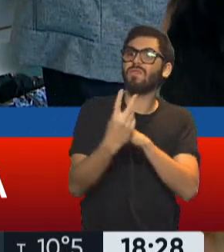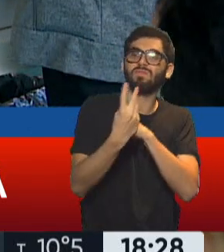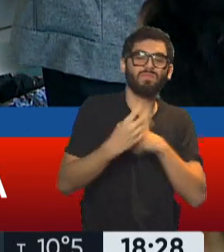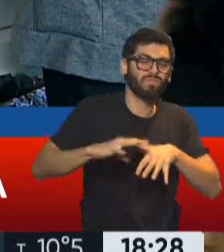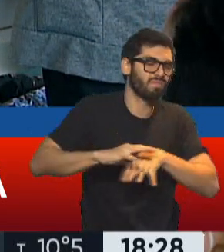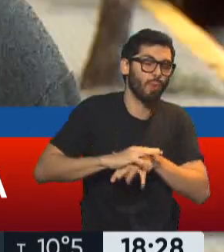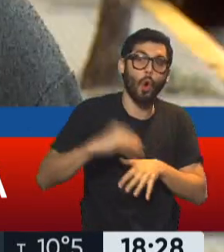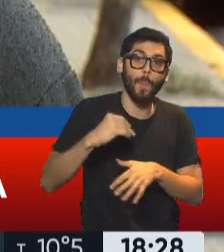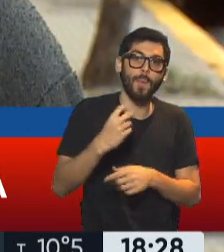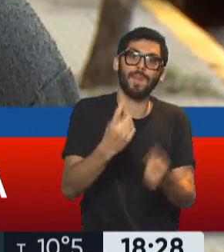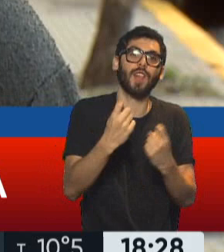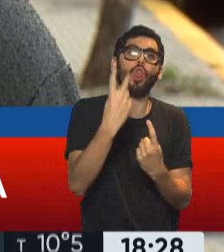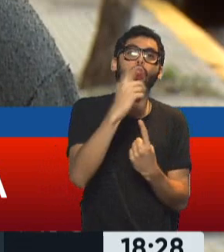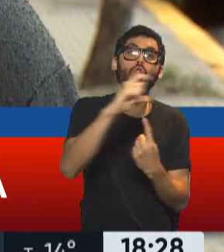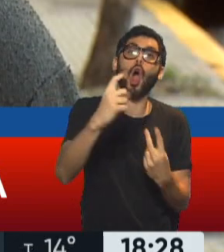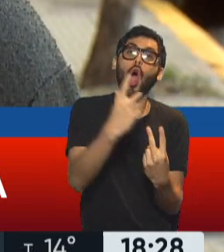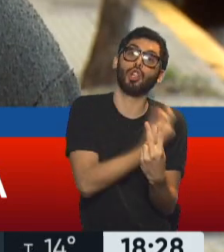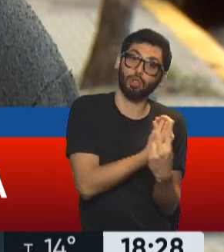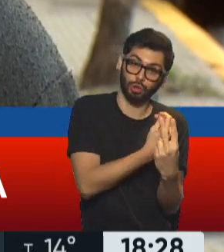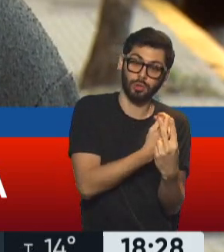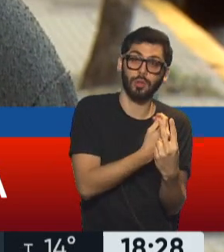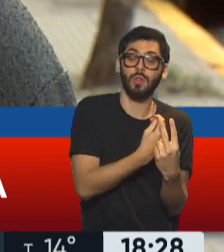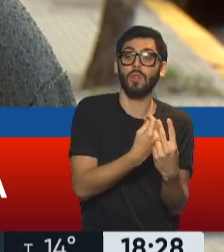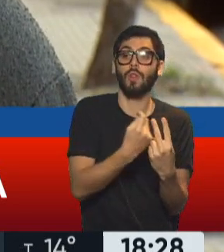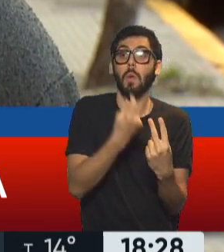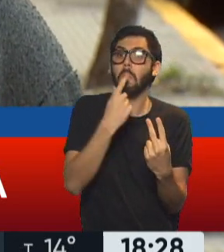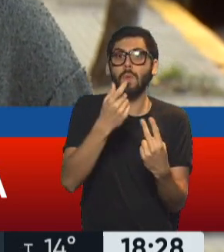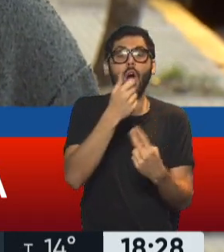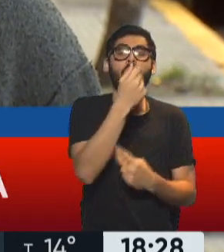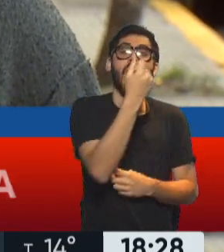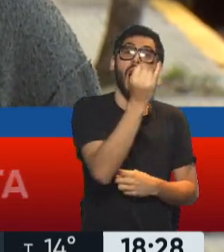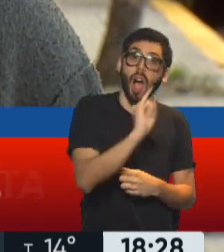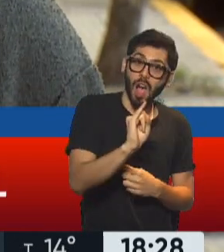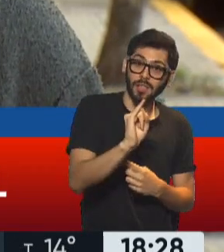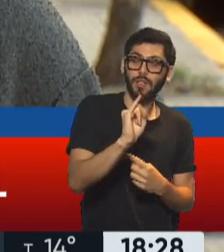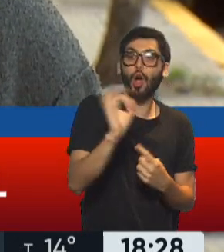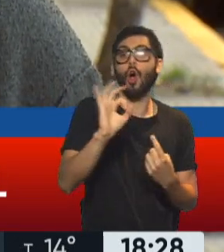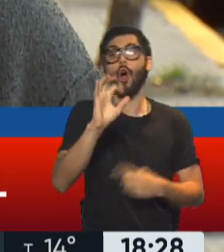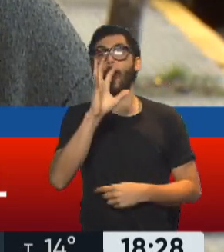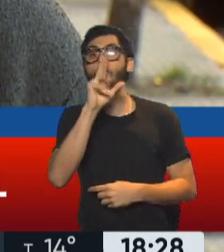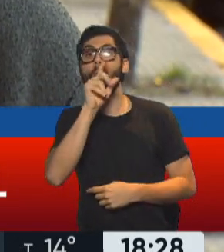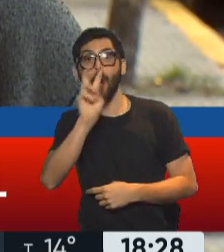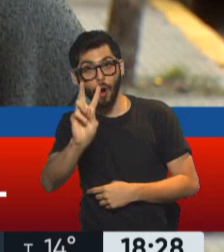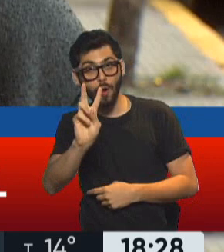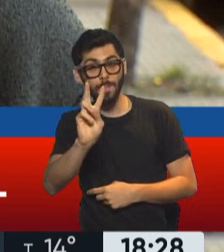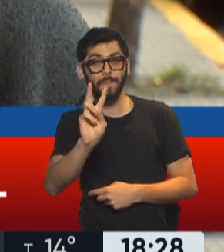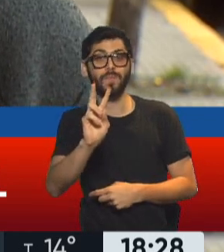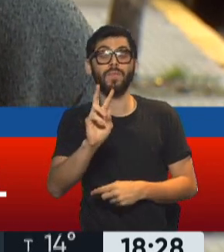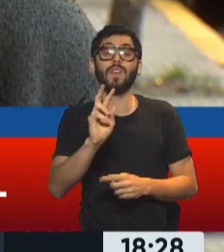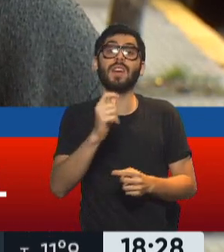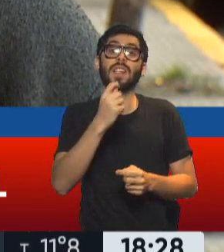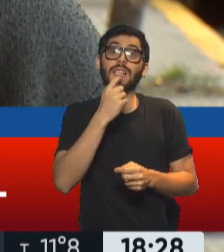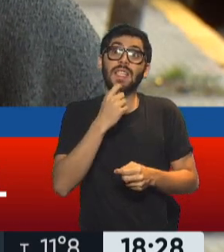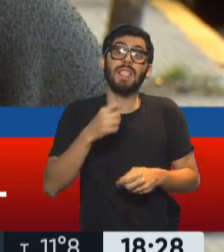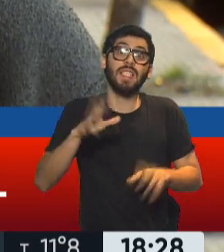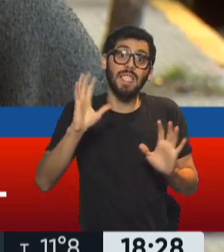necesitamos completar el esquema de dos dosis, ya sea tanto con Oxford-AstraZeneca o con Sputnik. Si hubiera faltante, que es lo que